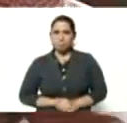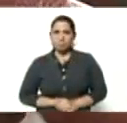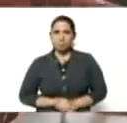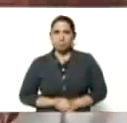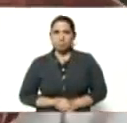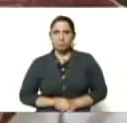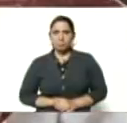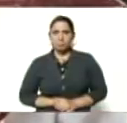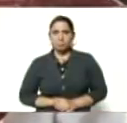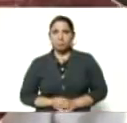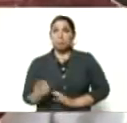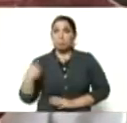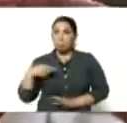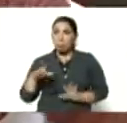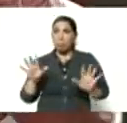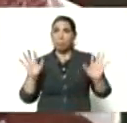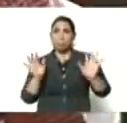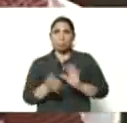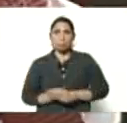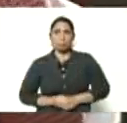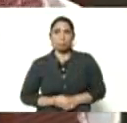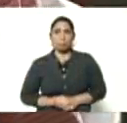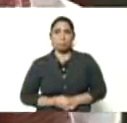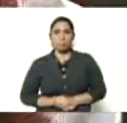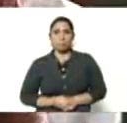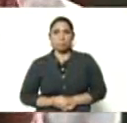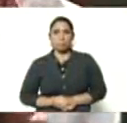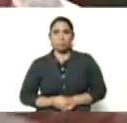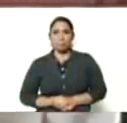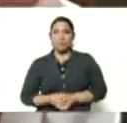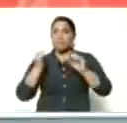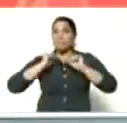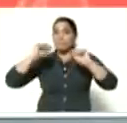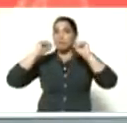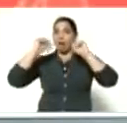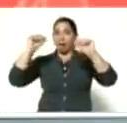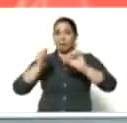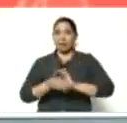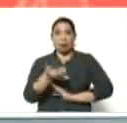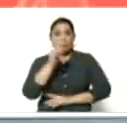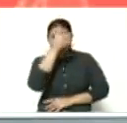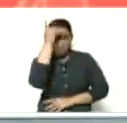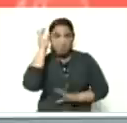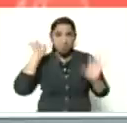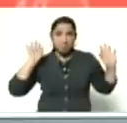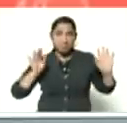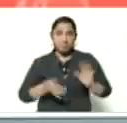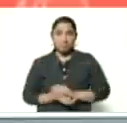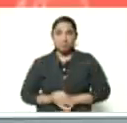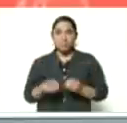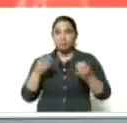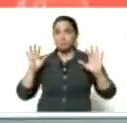Mire, tiene su barra. Ah, Diosdado. Bueno,